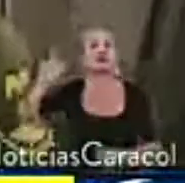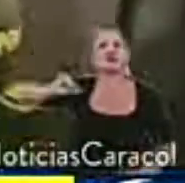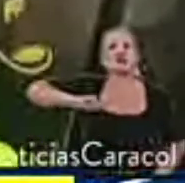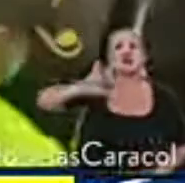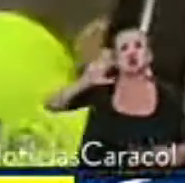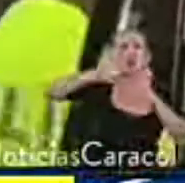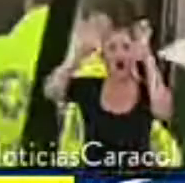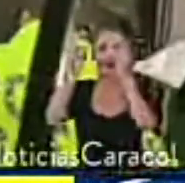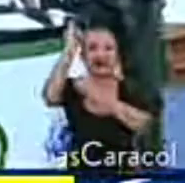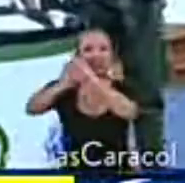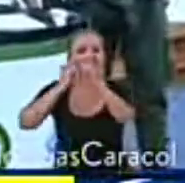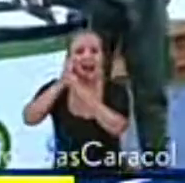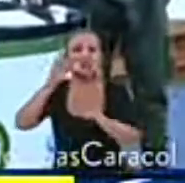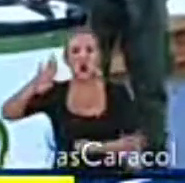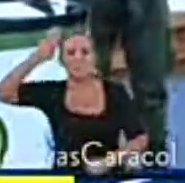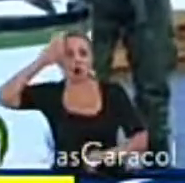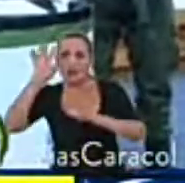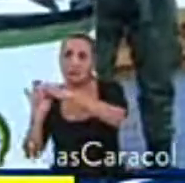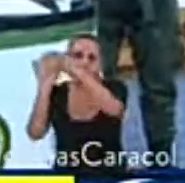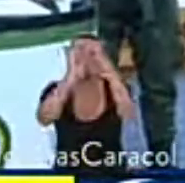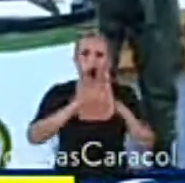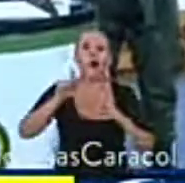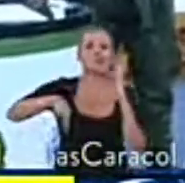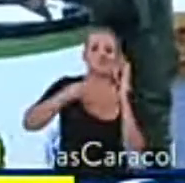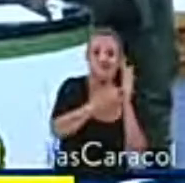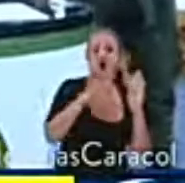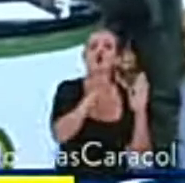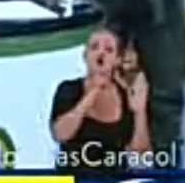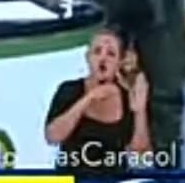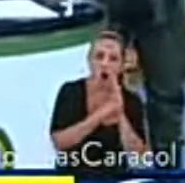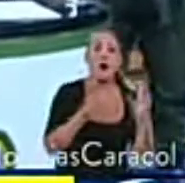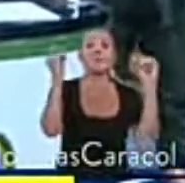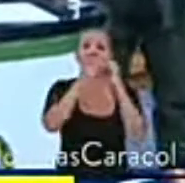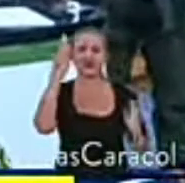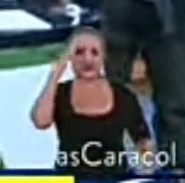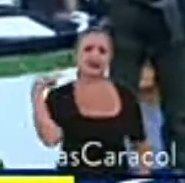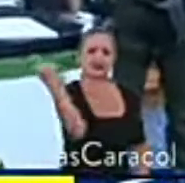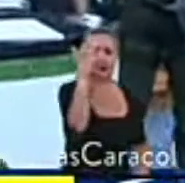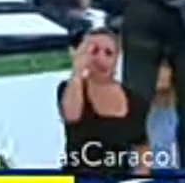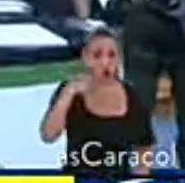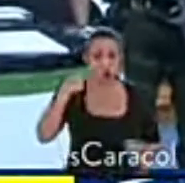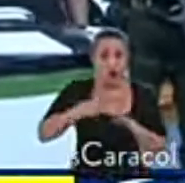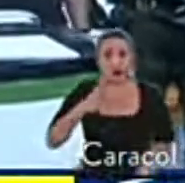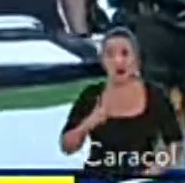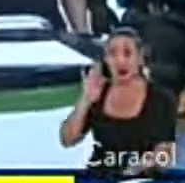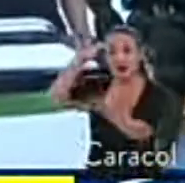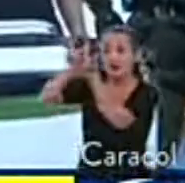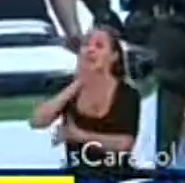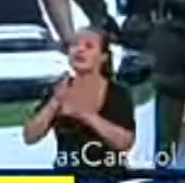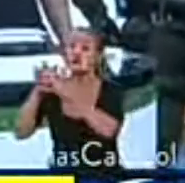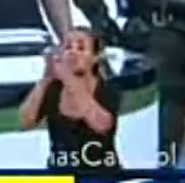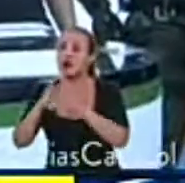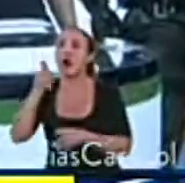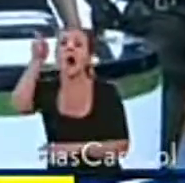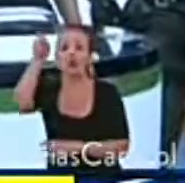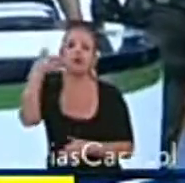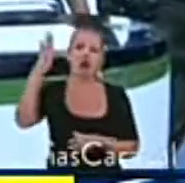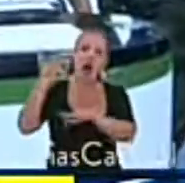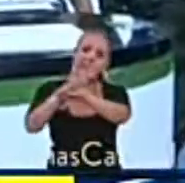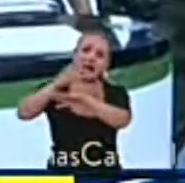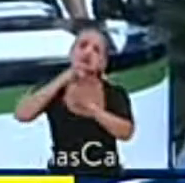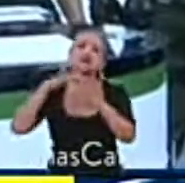como todo el país lo conoce, yo personalmente fui a los Estados Unidos y actualmente el expediente está en la Corte Suprema de Justicia para que den la